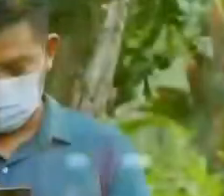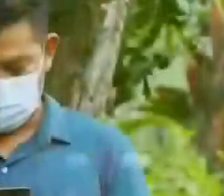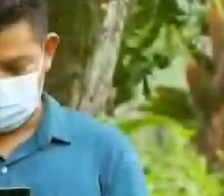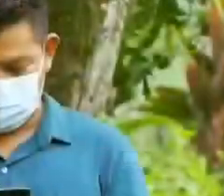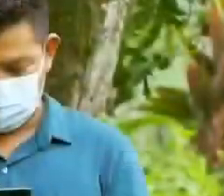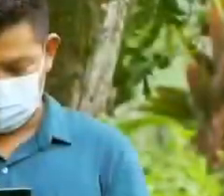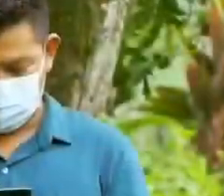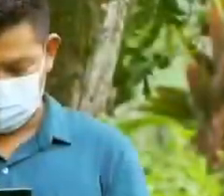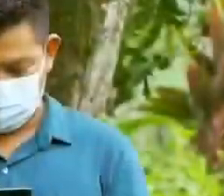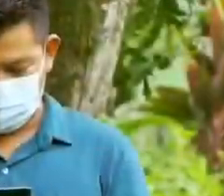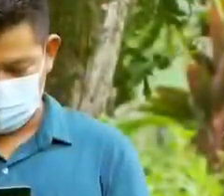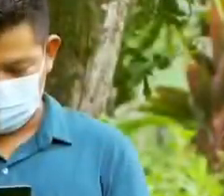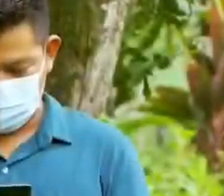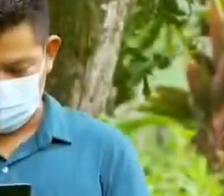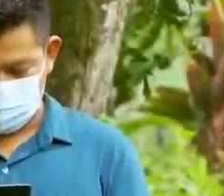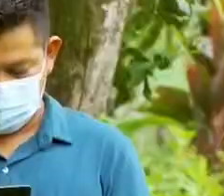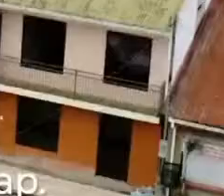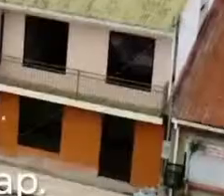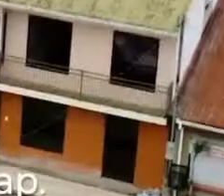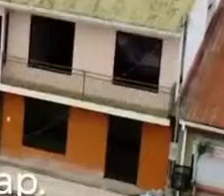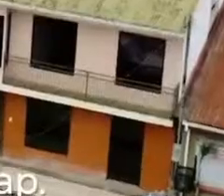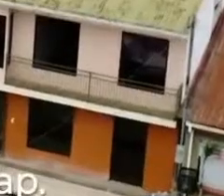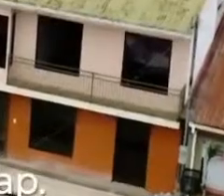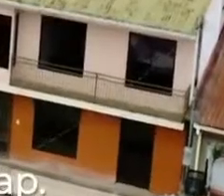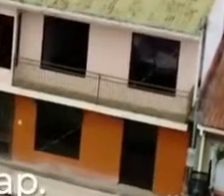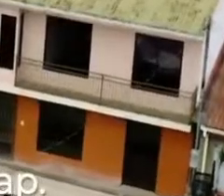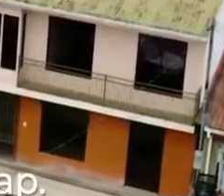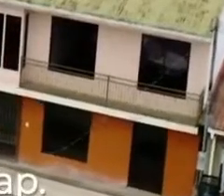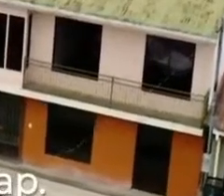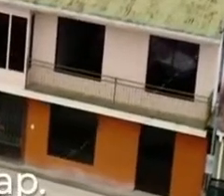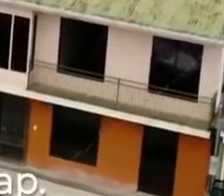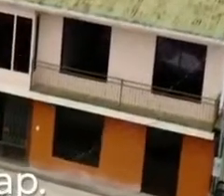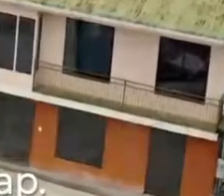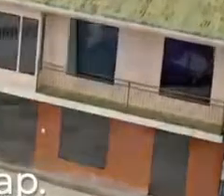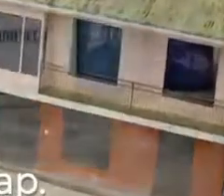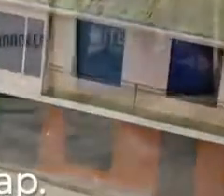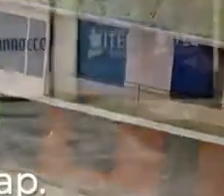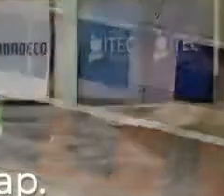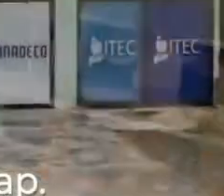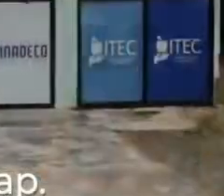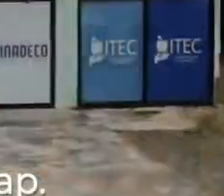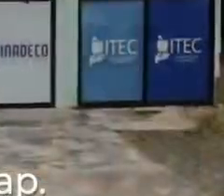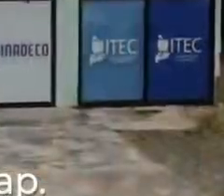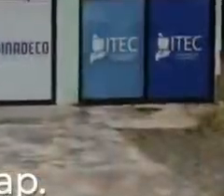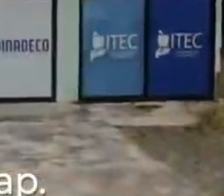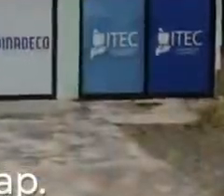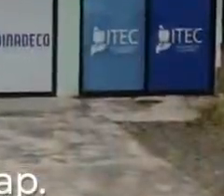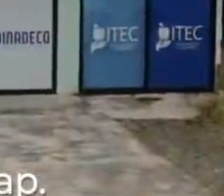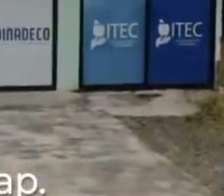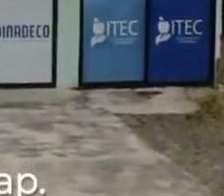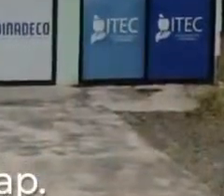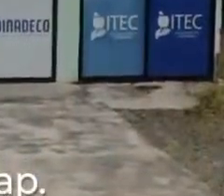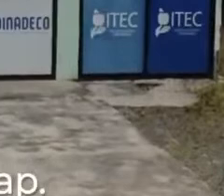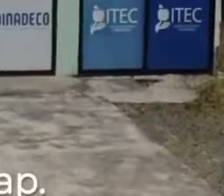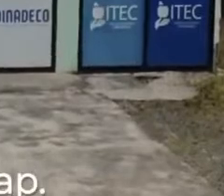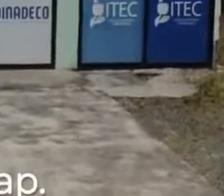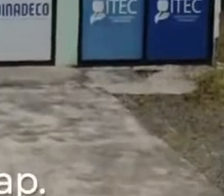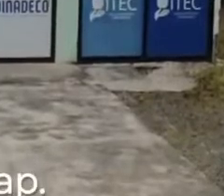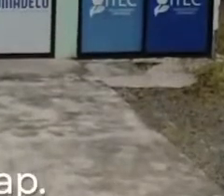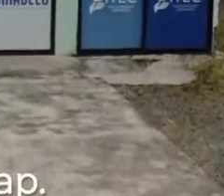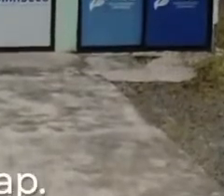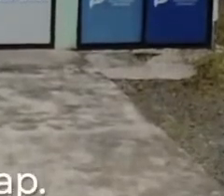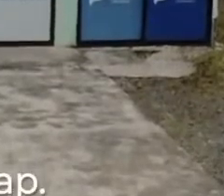migrar a plataformas digitales para comercializar y potenciar sus oportunidades. Sin embargo, es necesario eliminar la